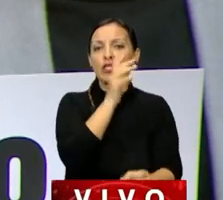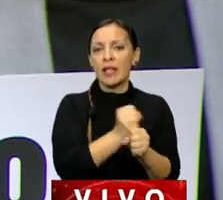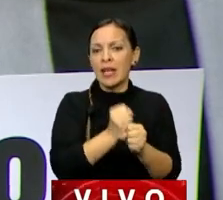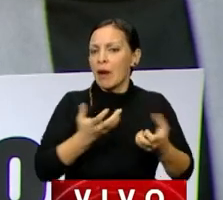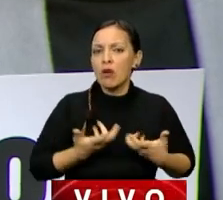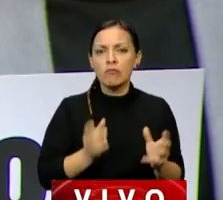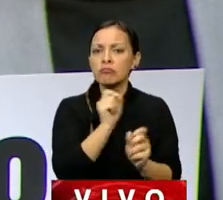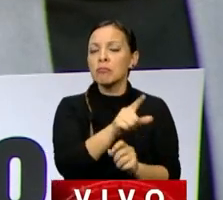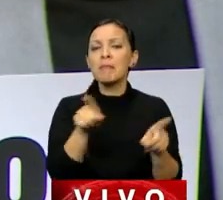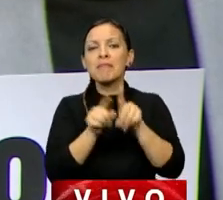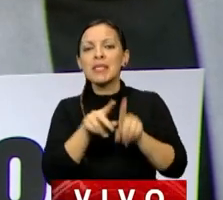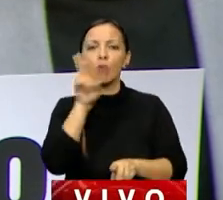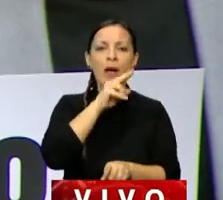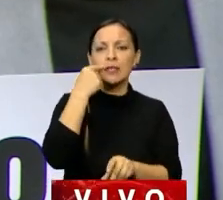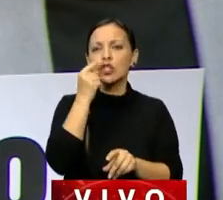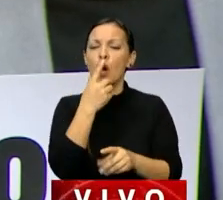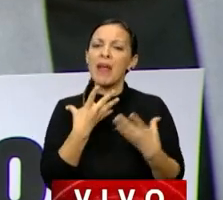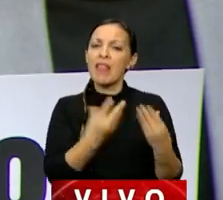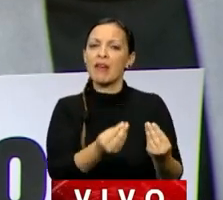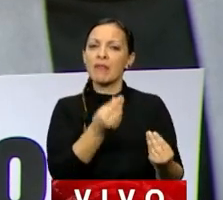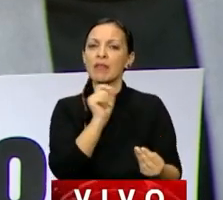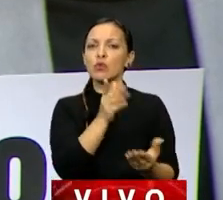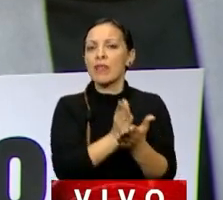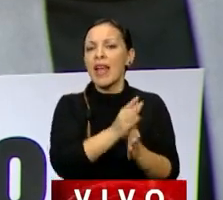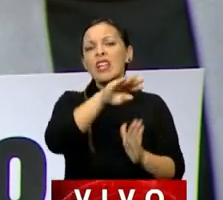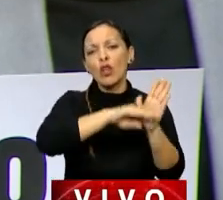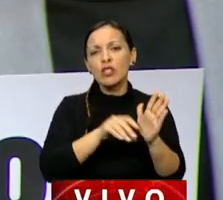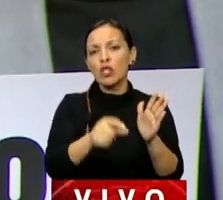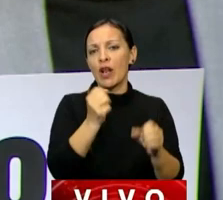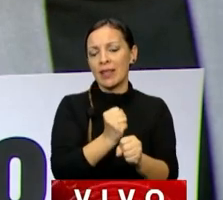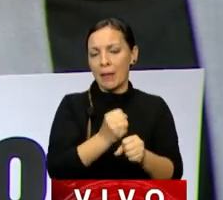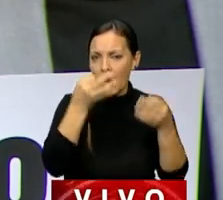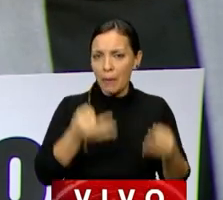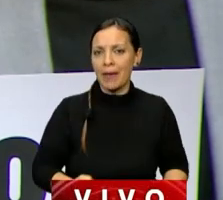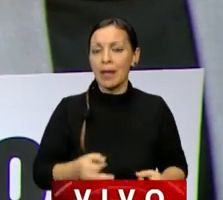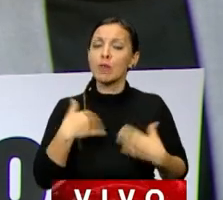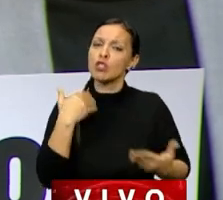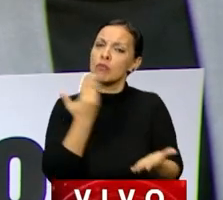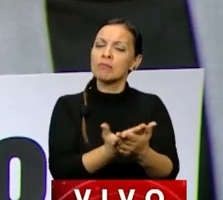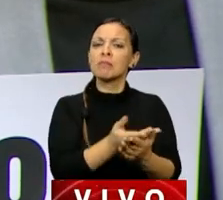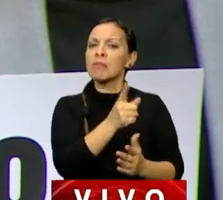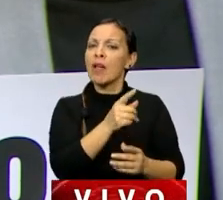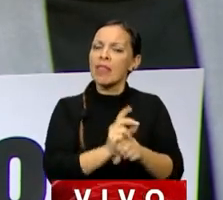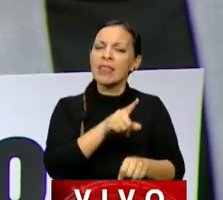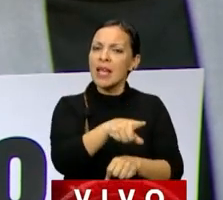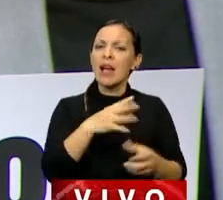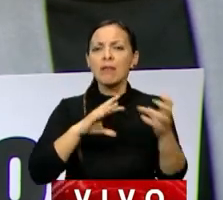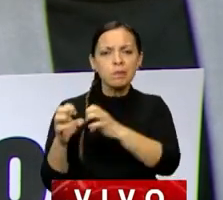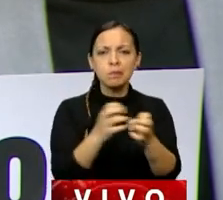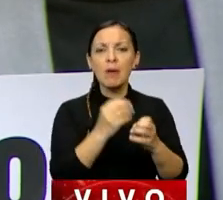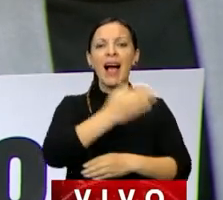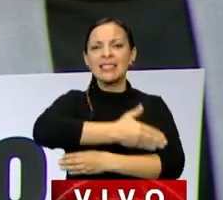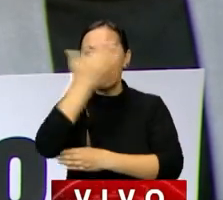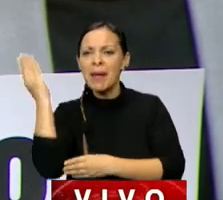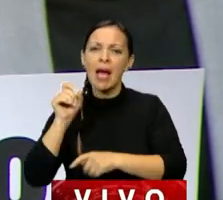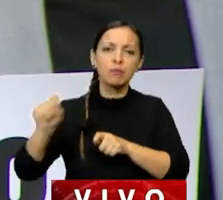lo hacen trabajadoras y trabajadores que defienden sus salarios y sus condiciones de trabajo. Por eso llamamos a redoblar la deliberación, las